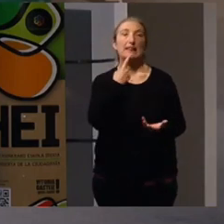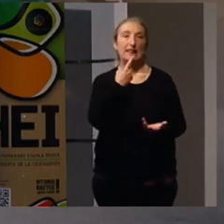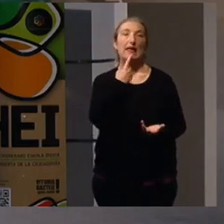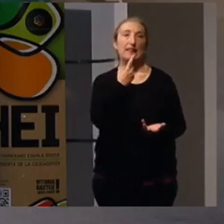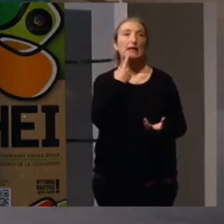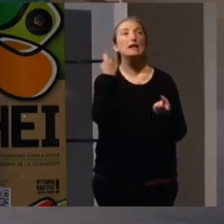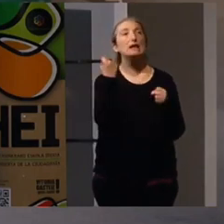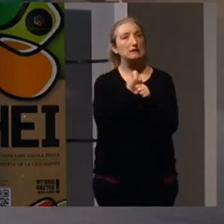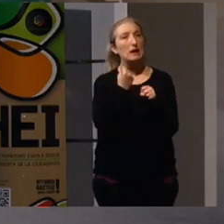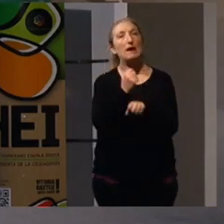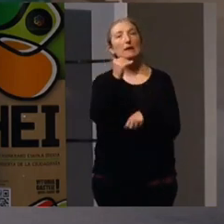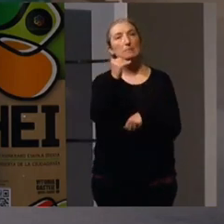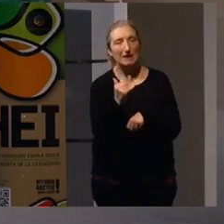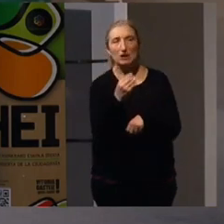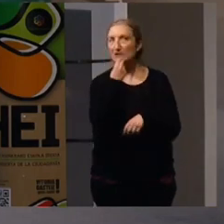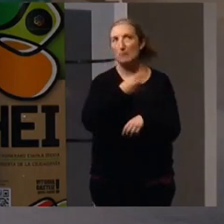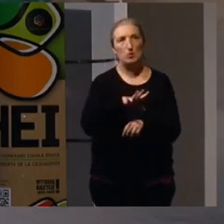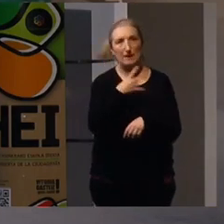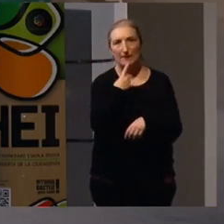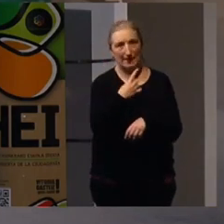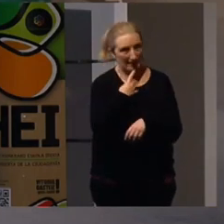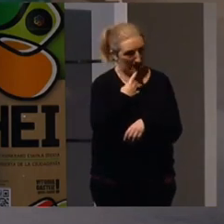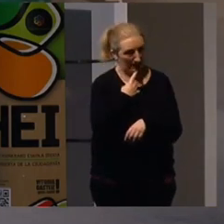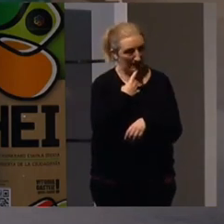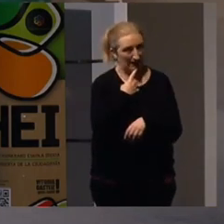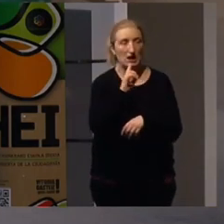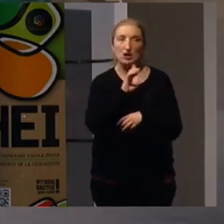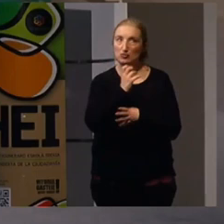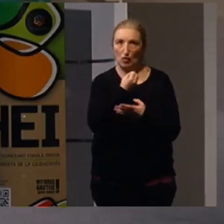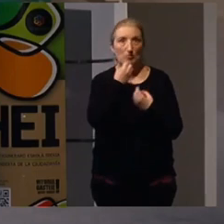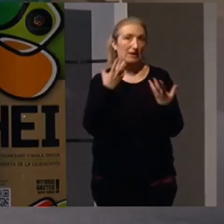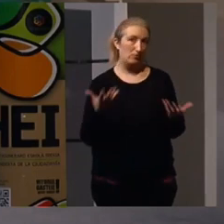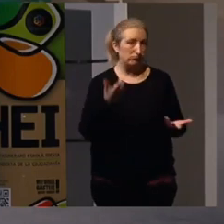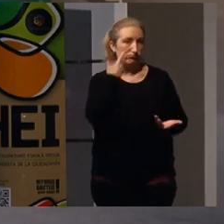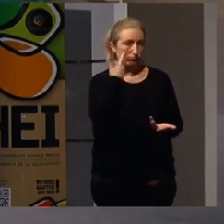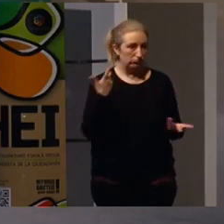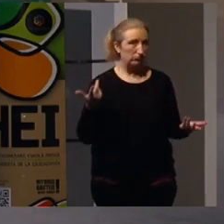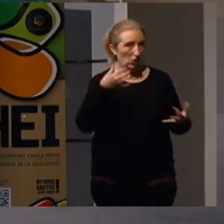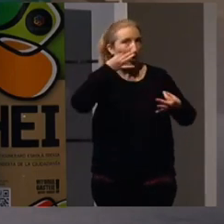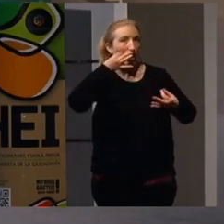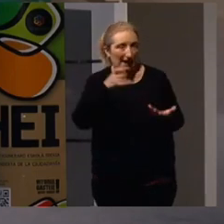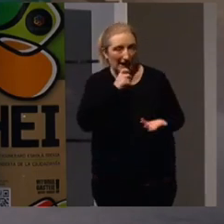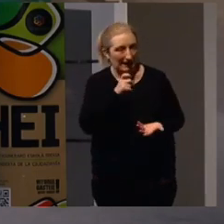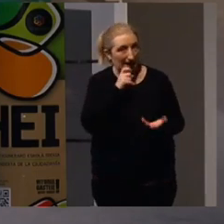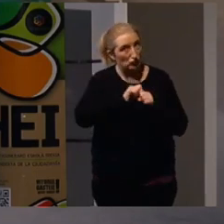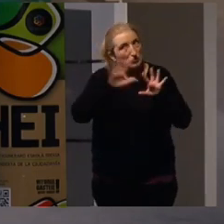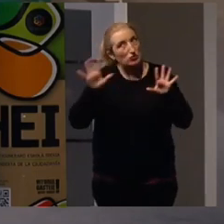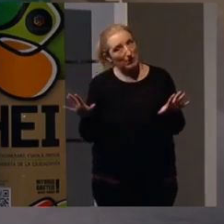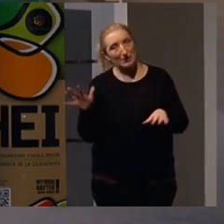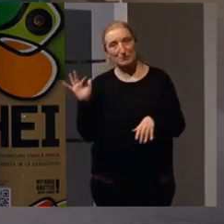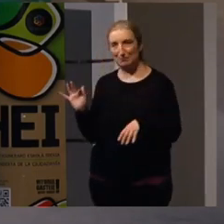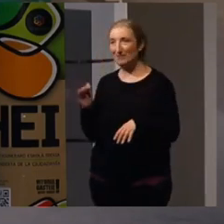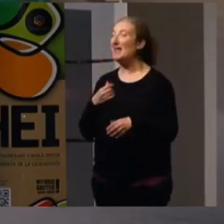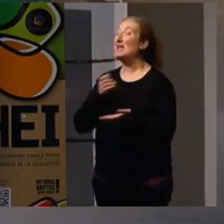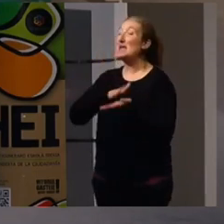decir que hay que trabajar menos. Sí, está sí, muy sí. Bien... ¿Cómo nos apañamos? Todo esto. Vale. Pero vamos, no, esa es la pregunta. Yo creo que ha quedado claro. No